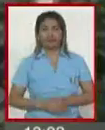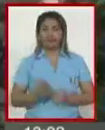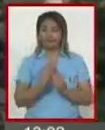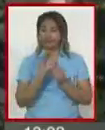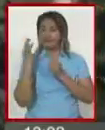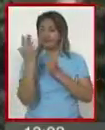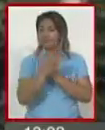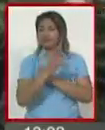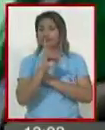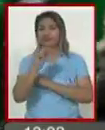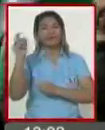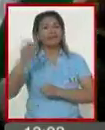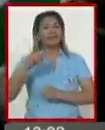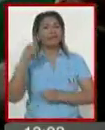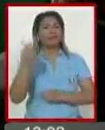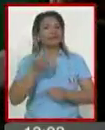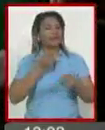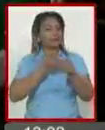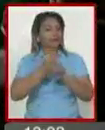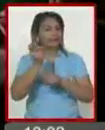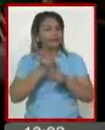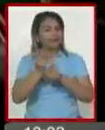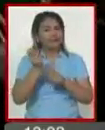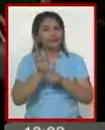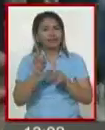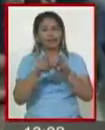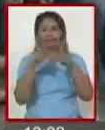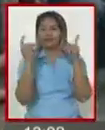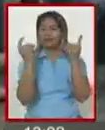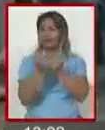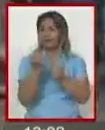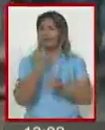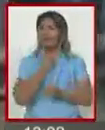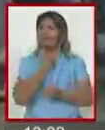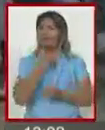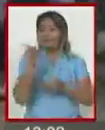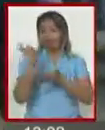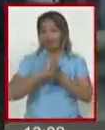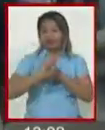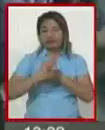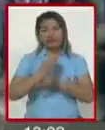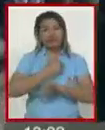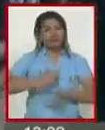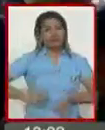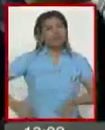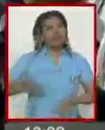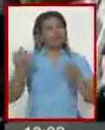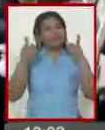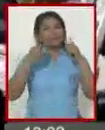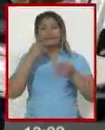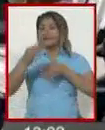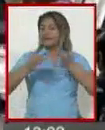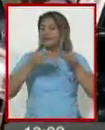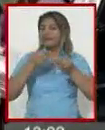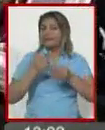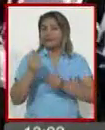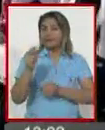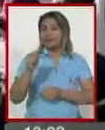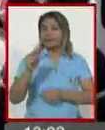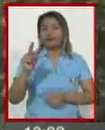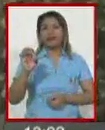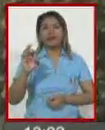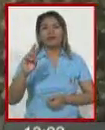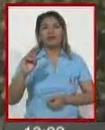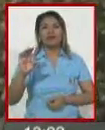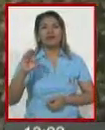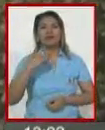cerco innecesario que solamente provoca perjuicios al departamento. Así lo señaló el secretario de la gobernación al momento de indicar que Andecruz